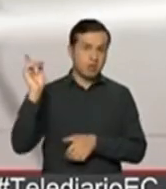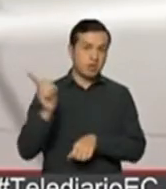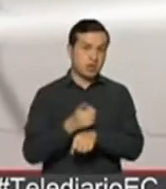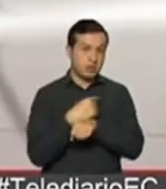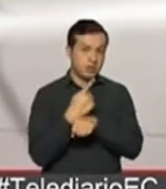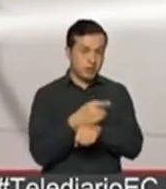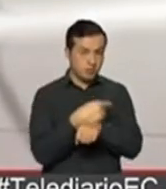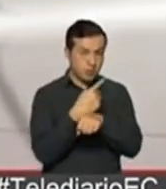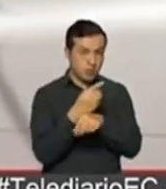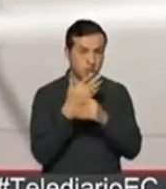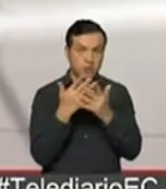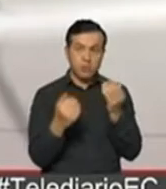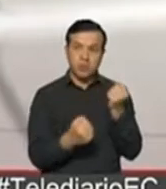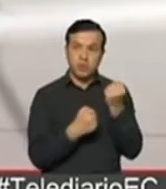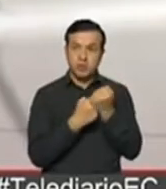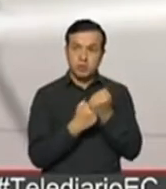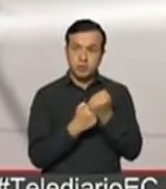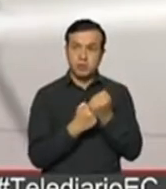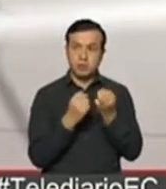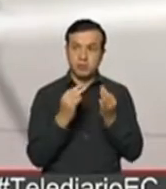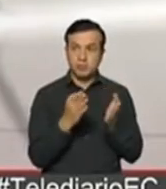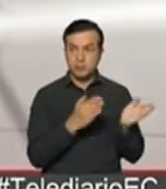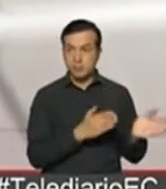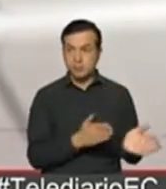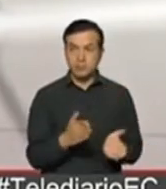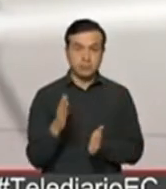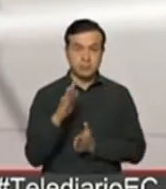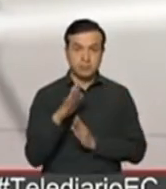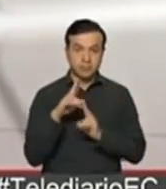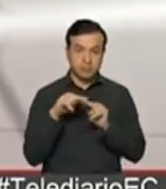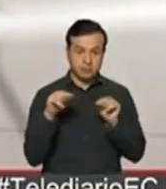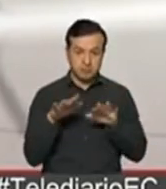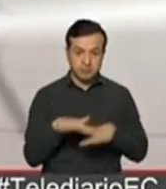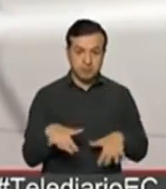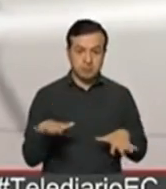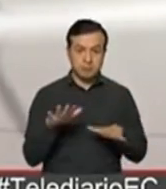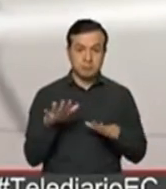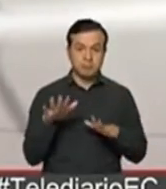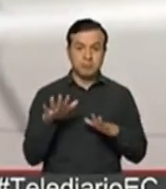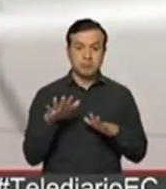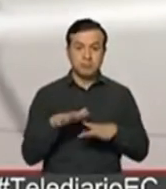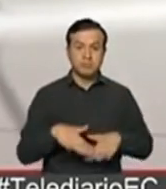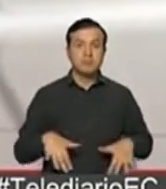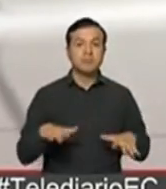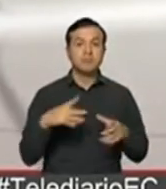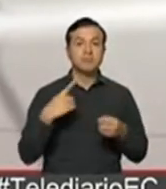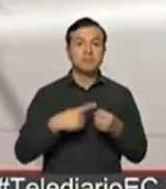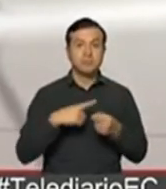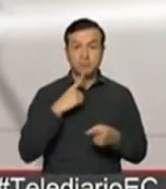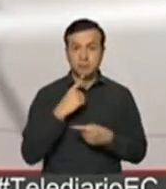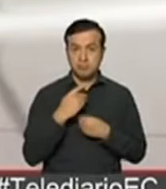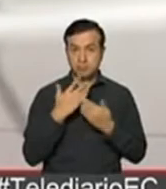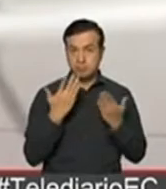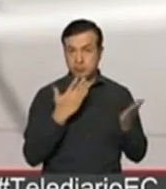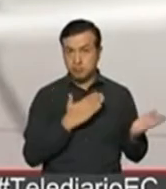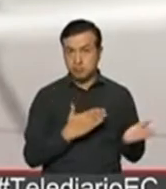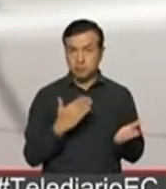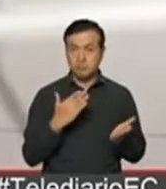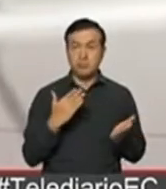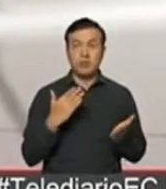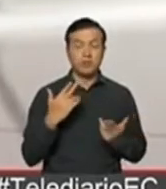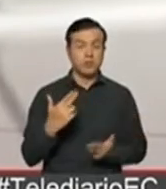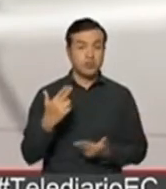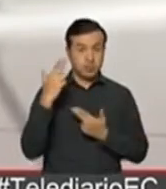está aportando y apoyando para defender la naturaleza en el distrito metropolitano de quito los soldados del